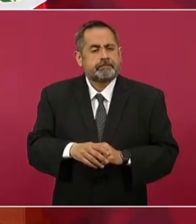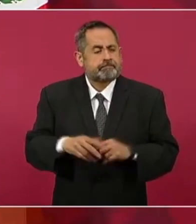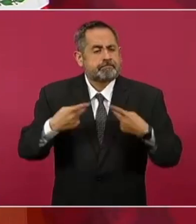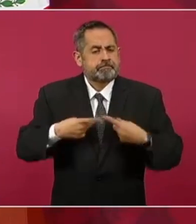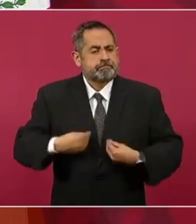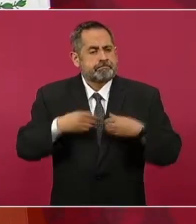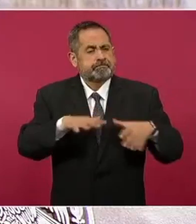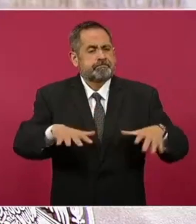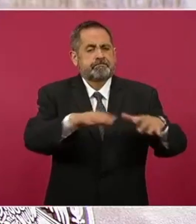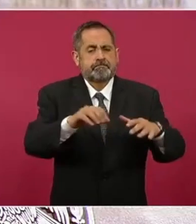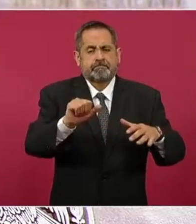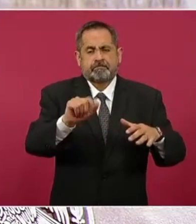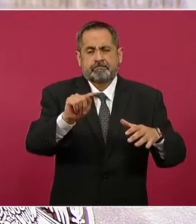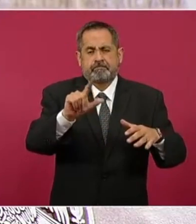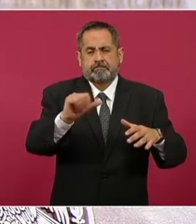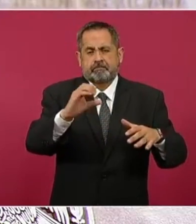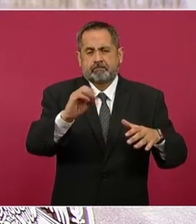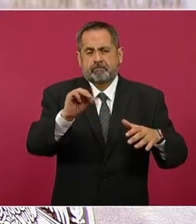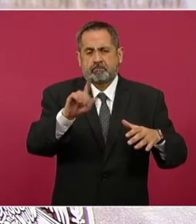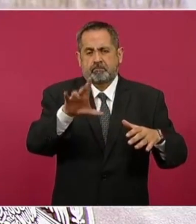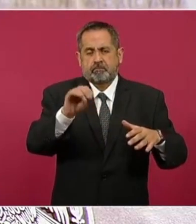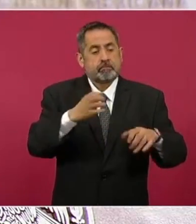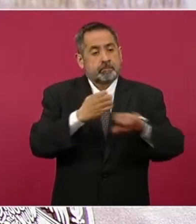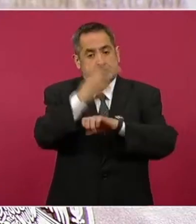Atlacomulco, del Estado de México.